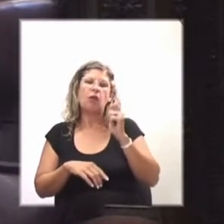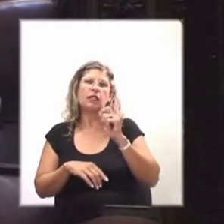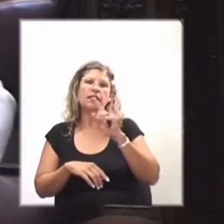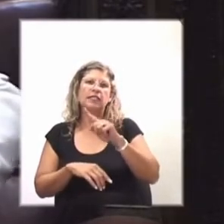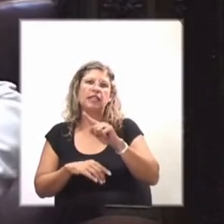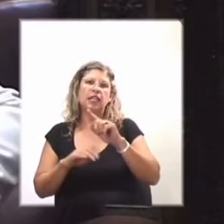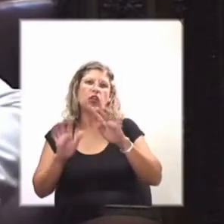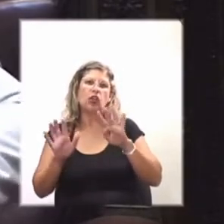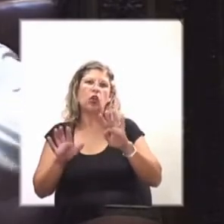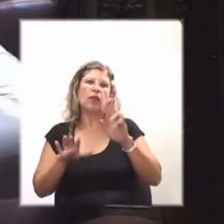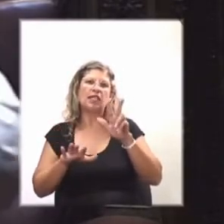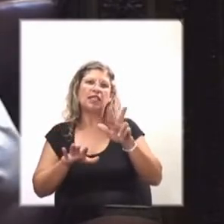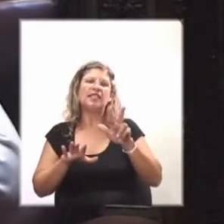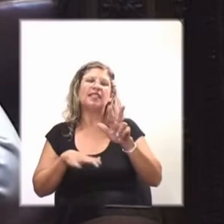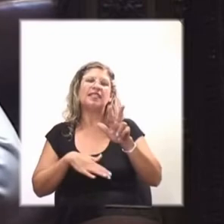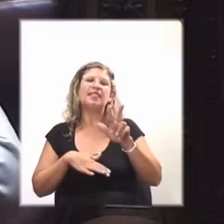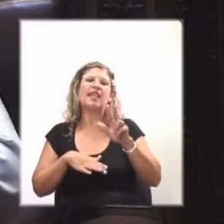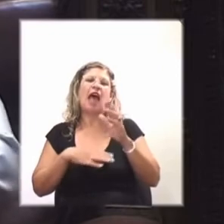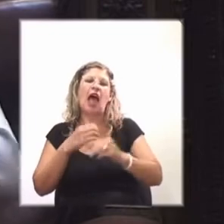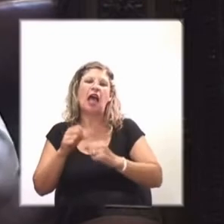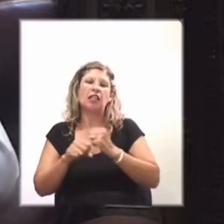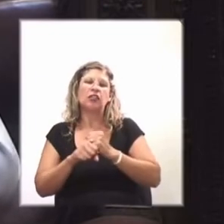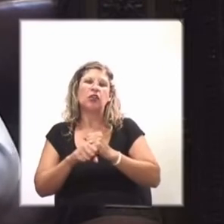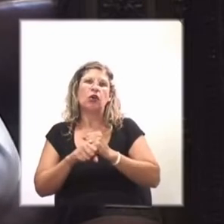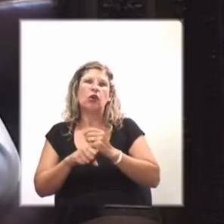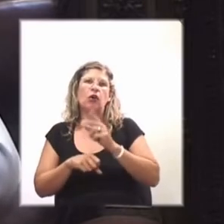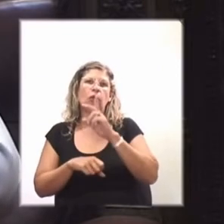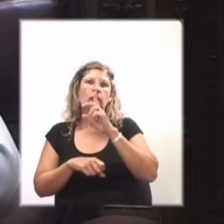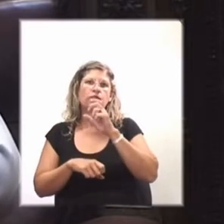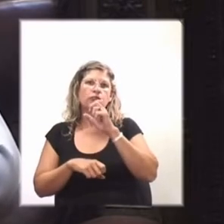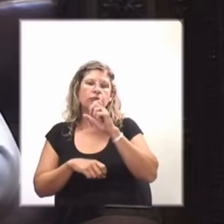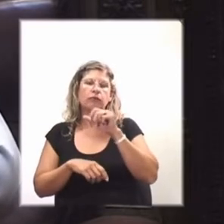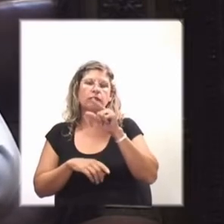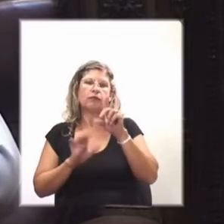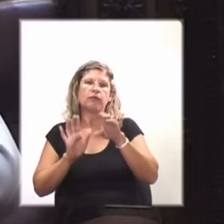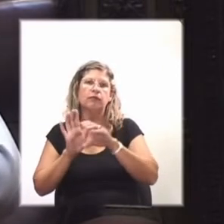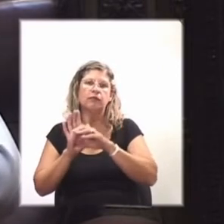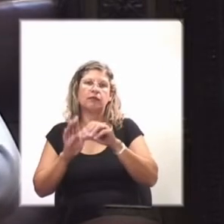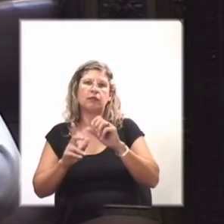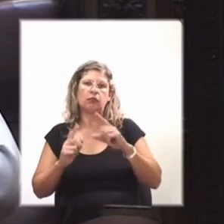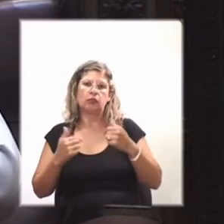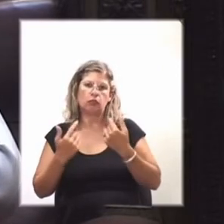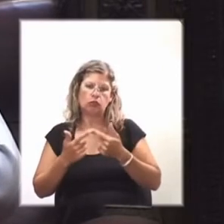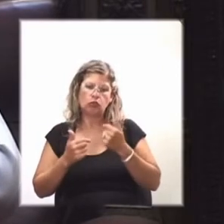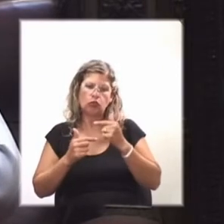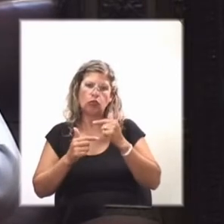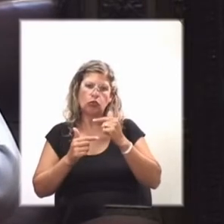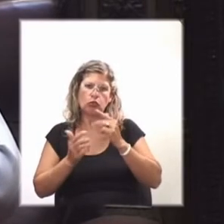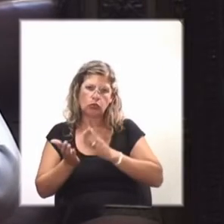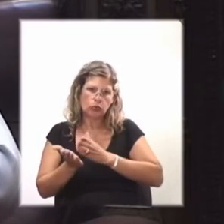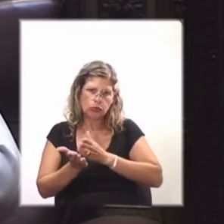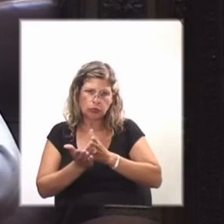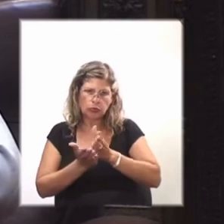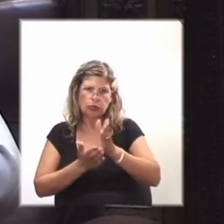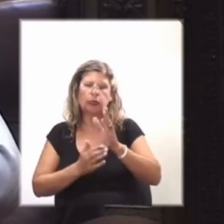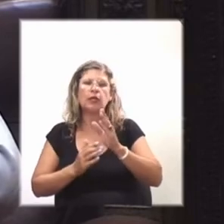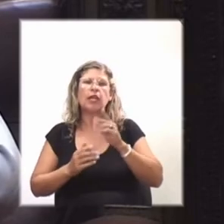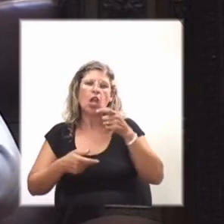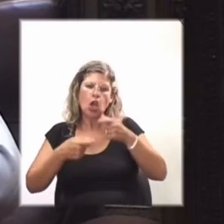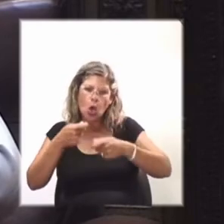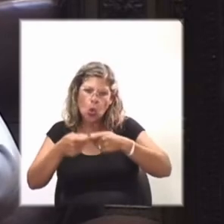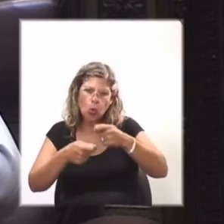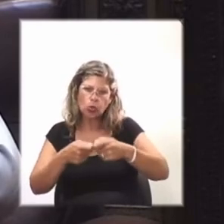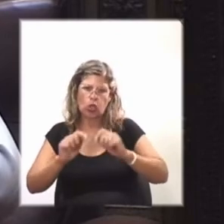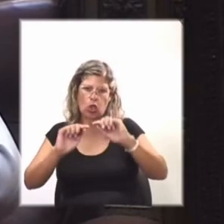nuestra primera Constitución, nosotros nos encontramos transitando y construyendo